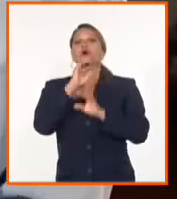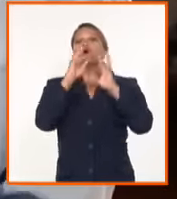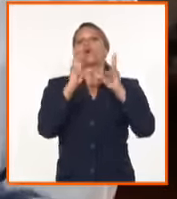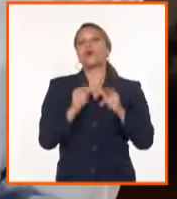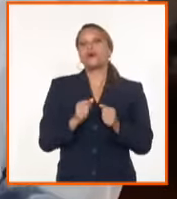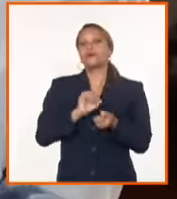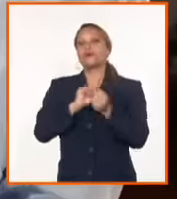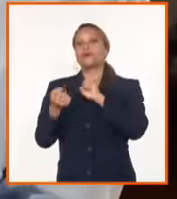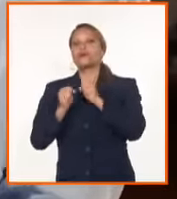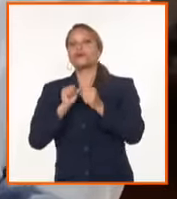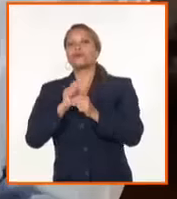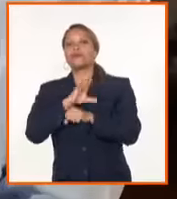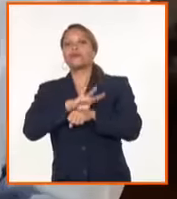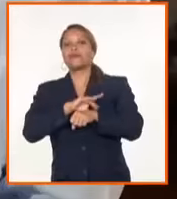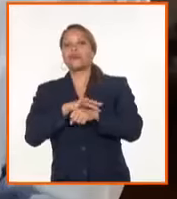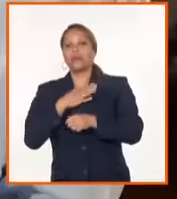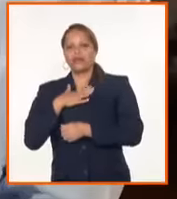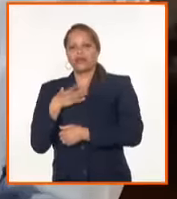sus propios